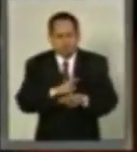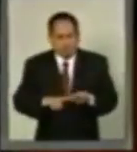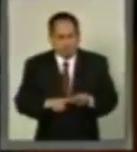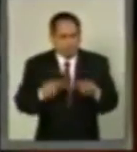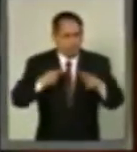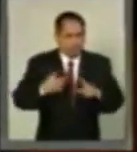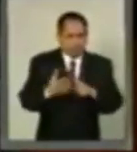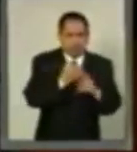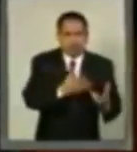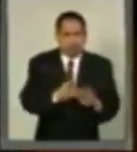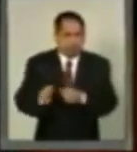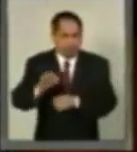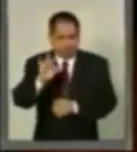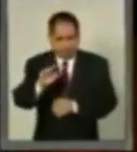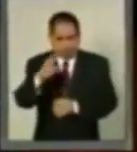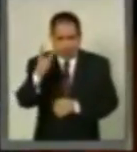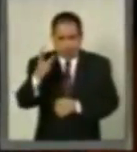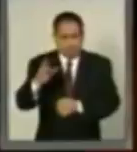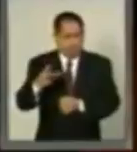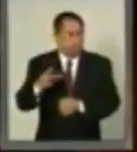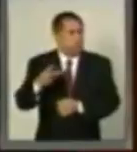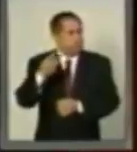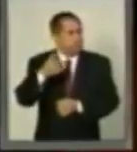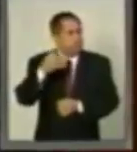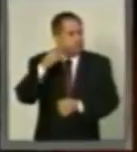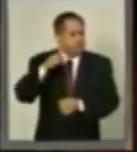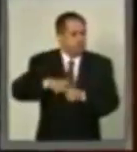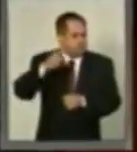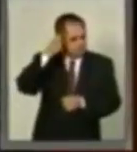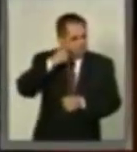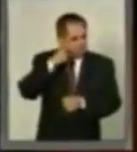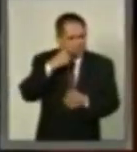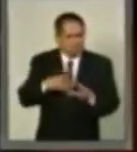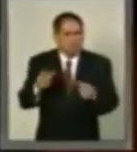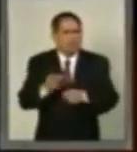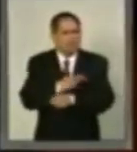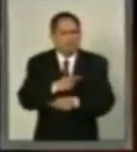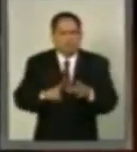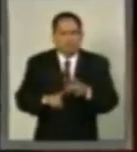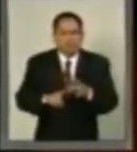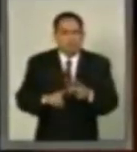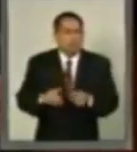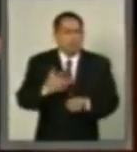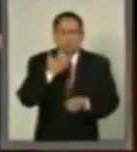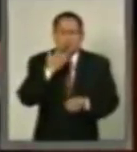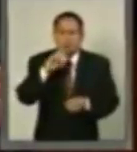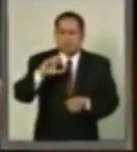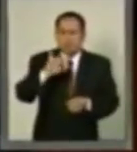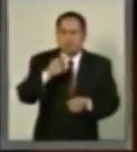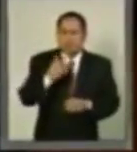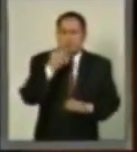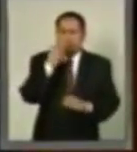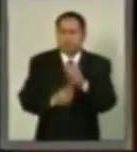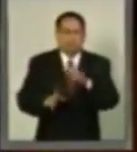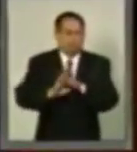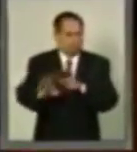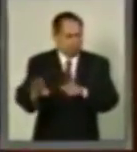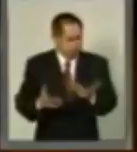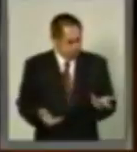desaparición forzada de 43 estudiantes de la Normal de Ayotzinapa, la fuga del Chapo Guzmán, que no se ha aclarado